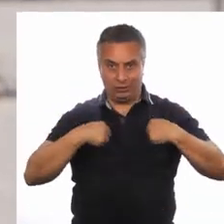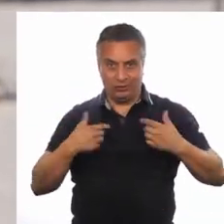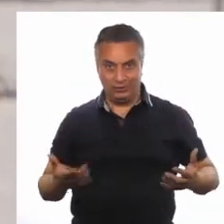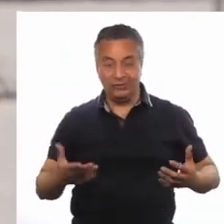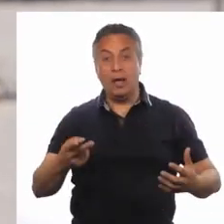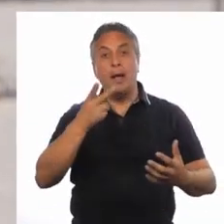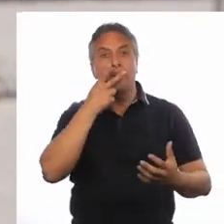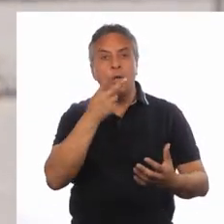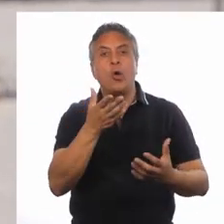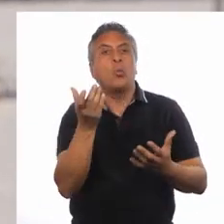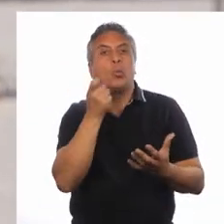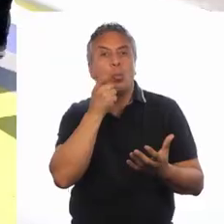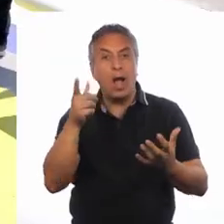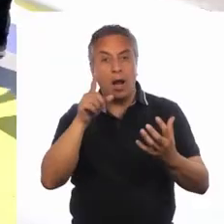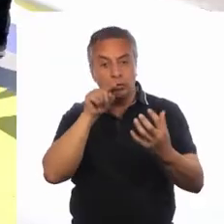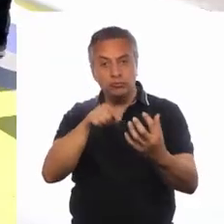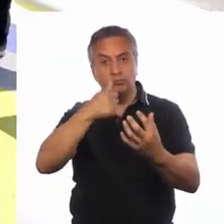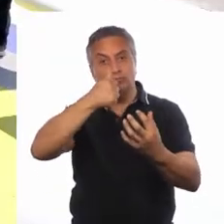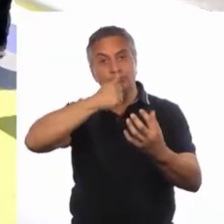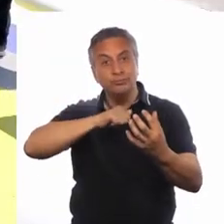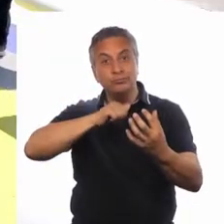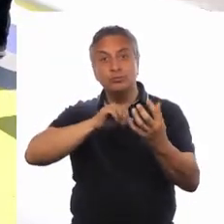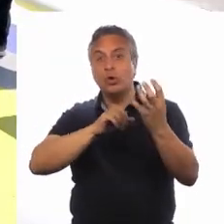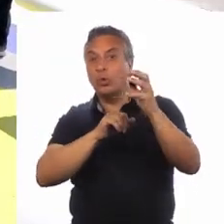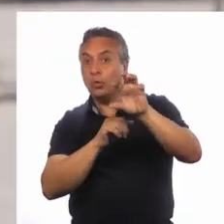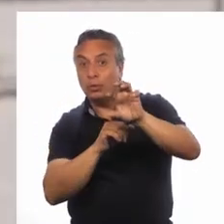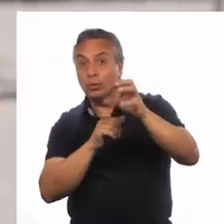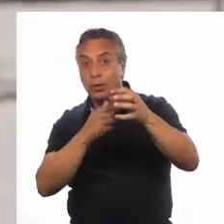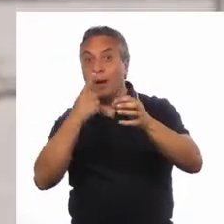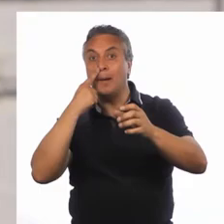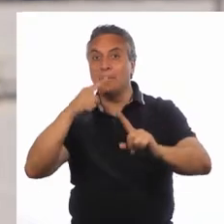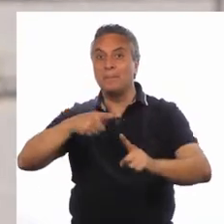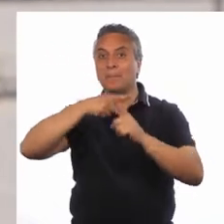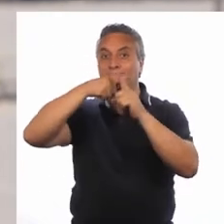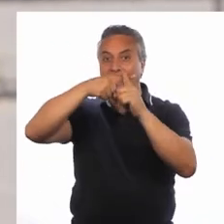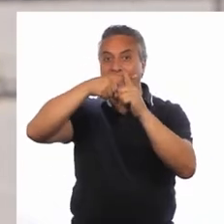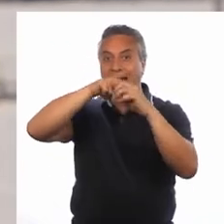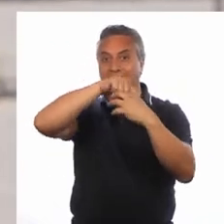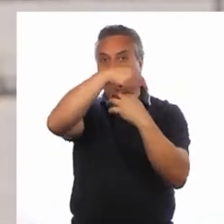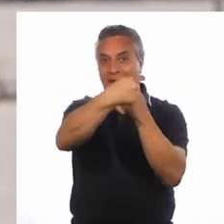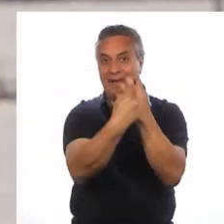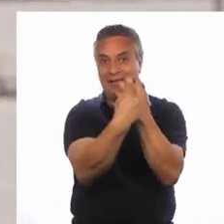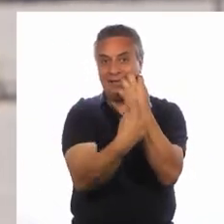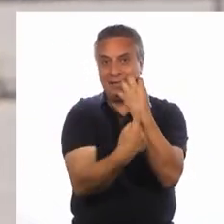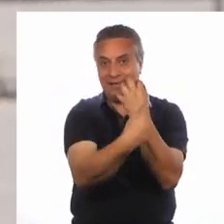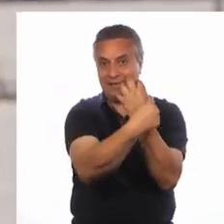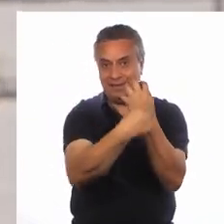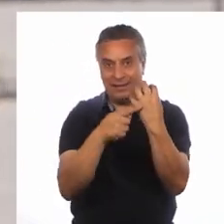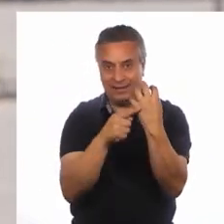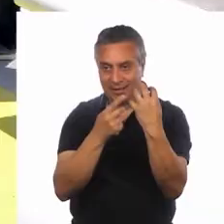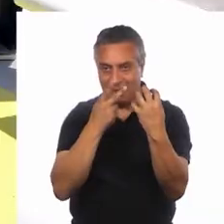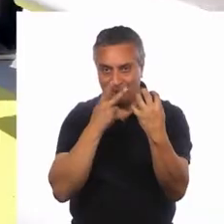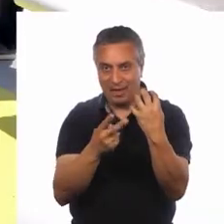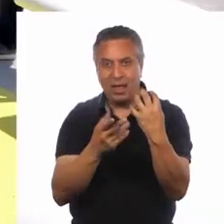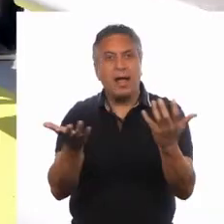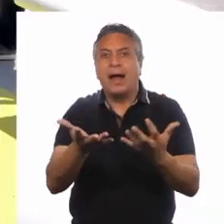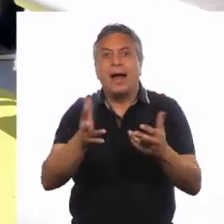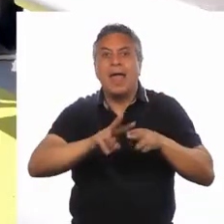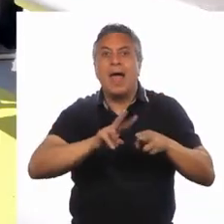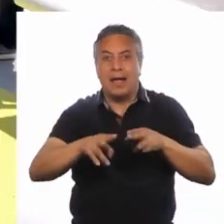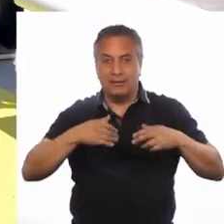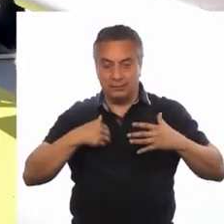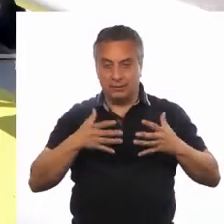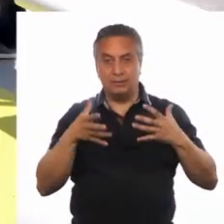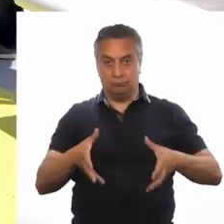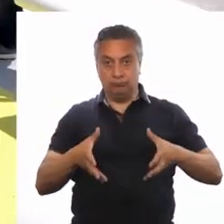lado visible y el lado oculto, he hecho una marca en el lado que deberíamos no observar. ¿Qué es lo que voy a hacer? Me